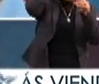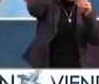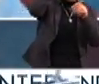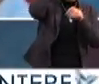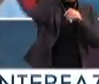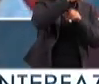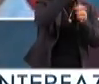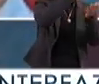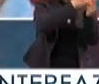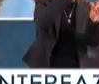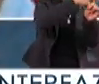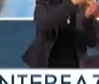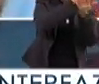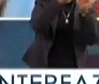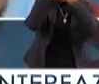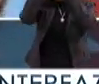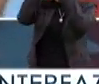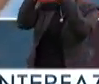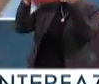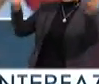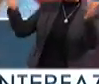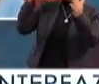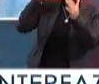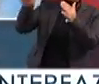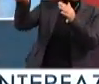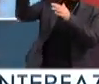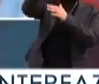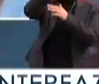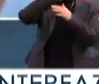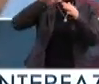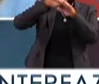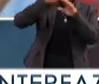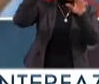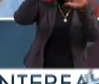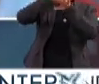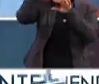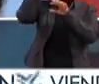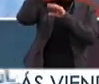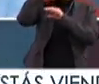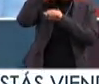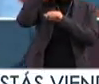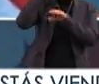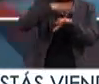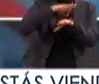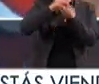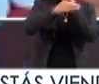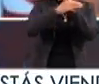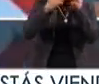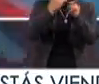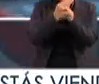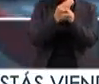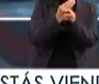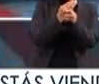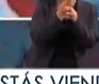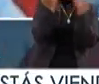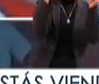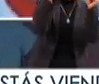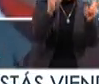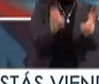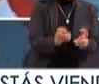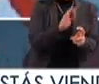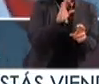único a un pensamiento más abierto que abarca más también en cuanto a las materias todo es